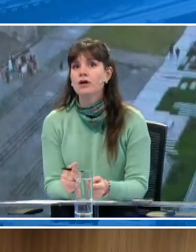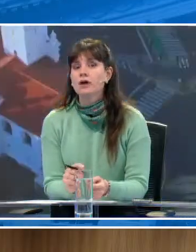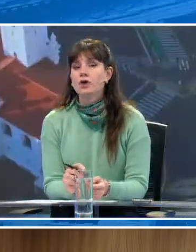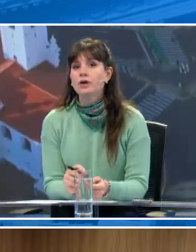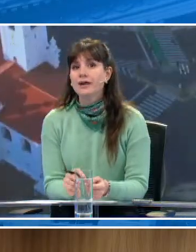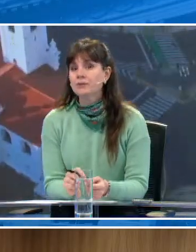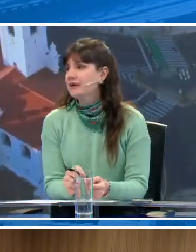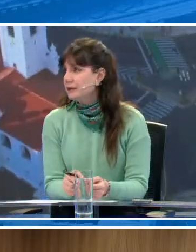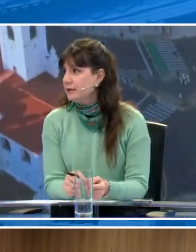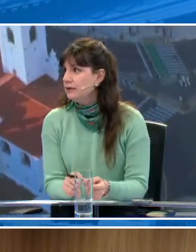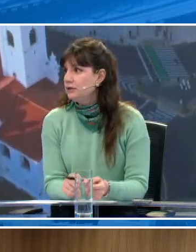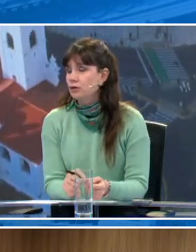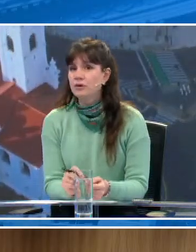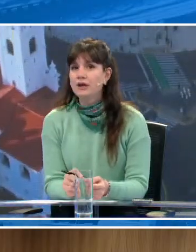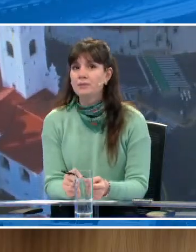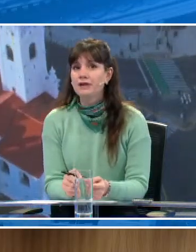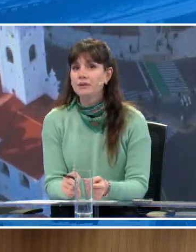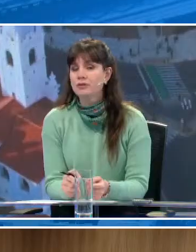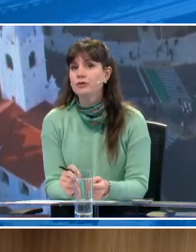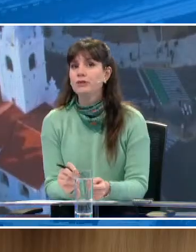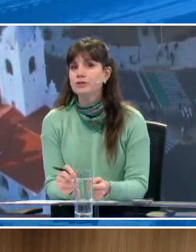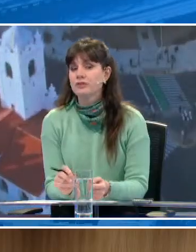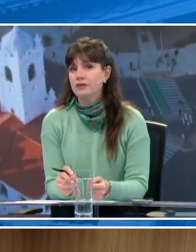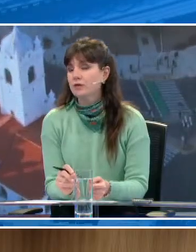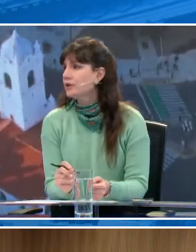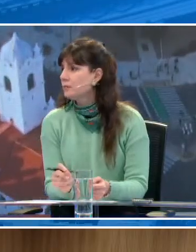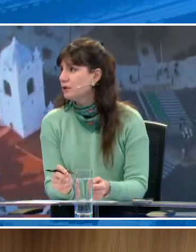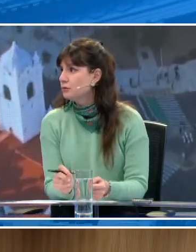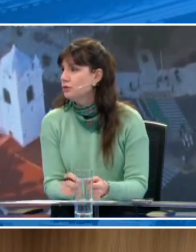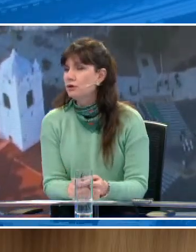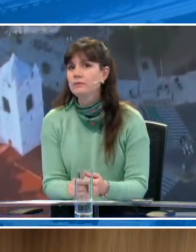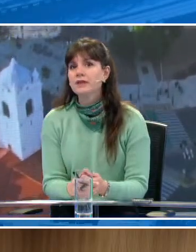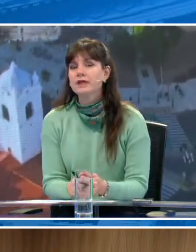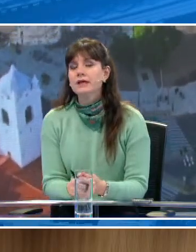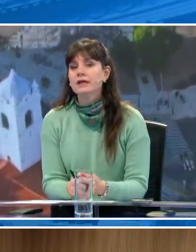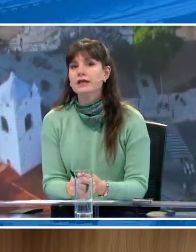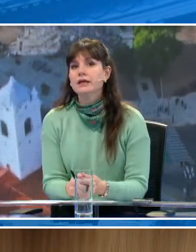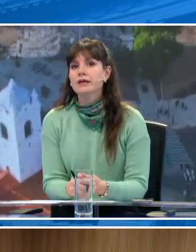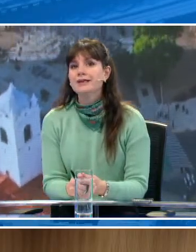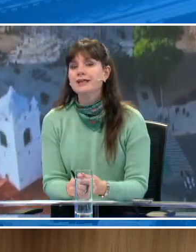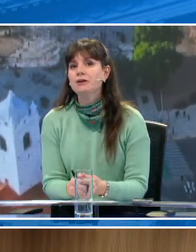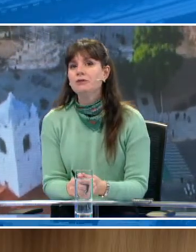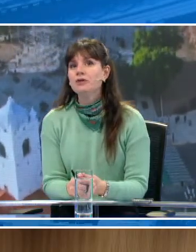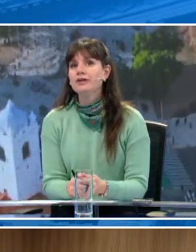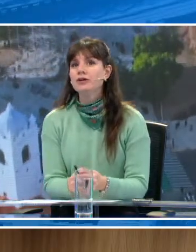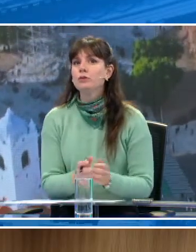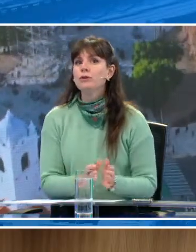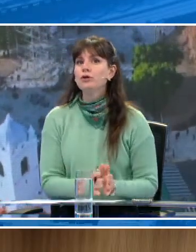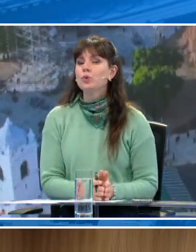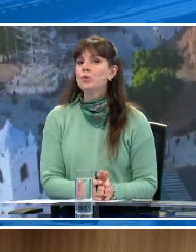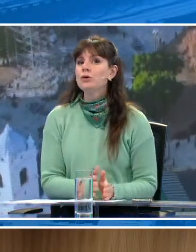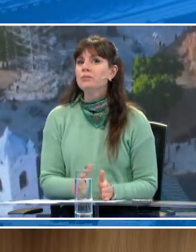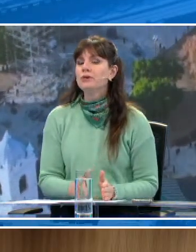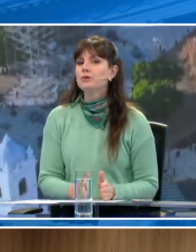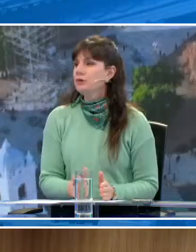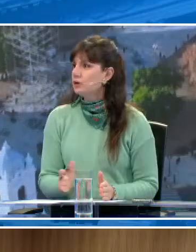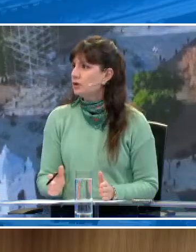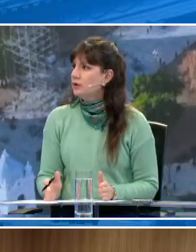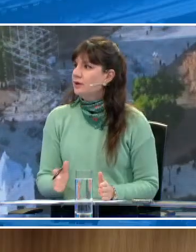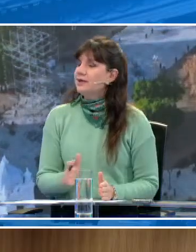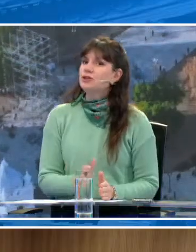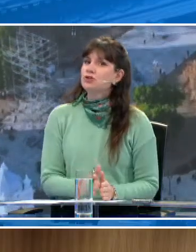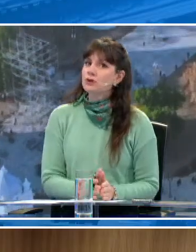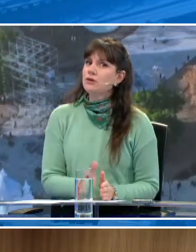decirlo. Oscar Parrilli tomó la palabra, fue el único senador que preguntó. Y nombró uno por